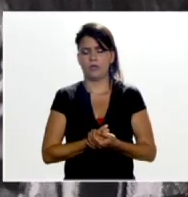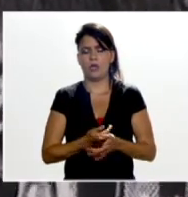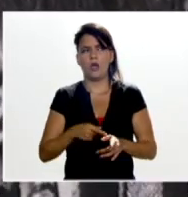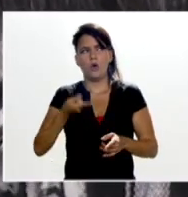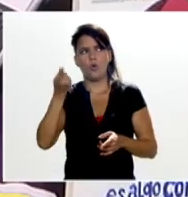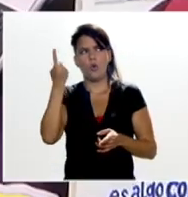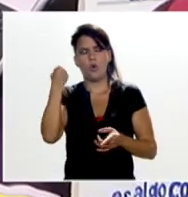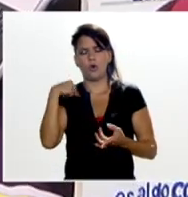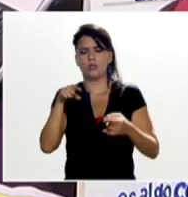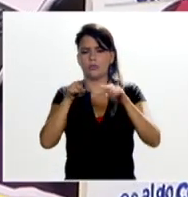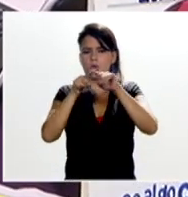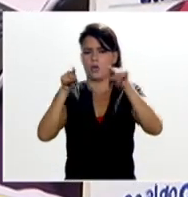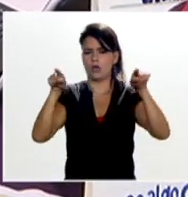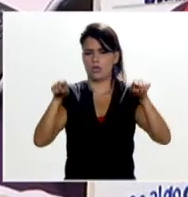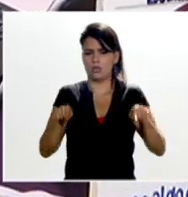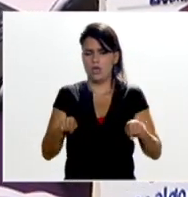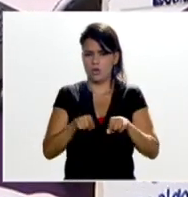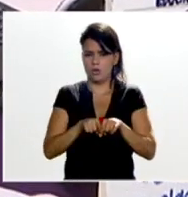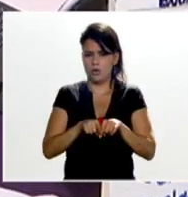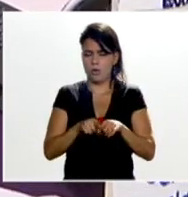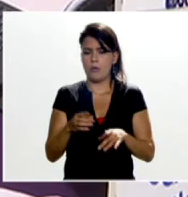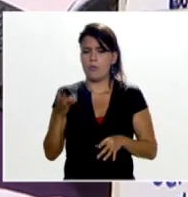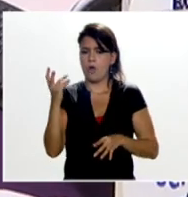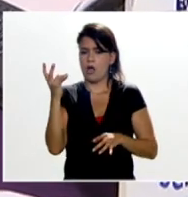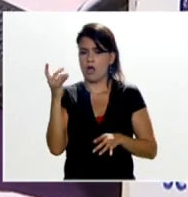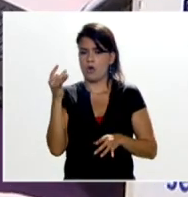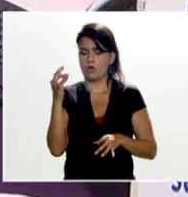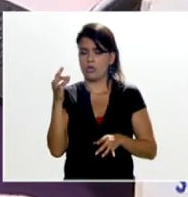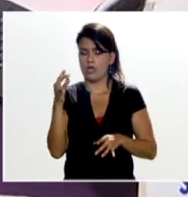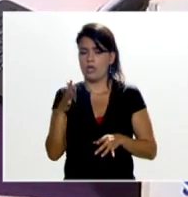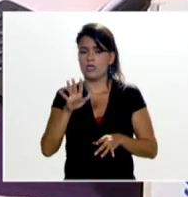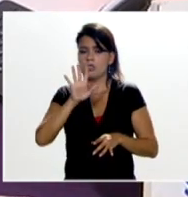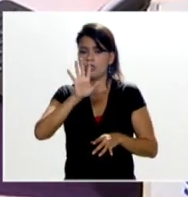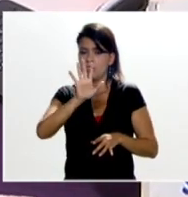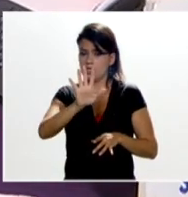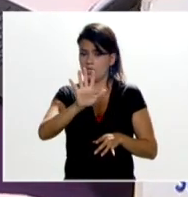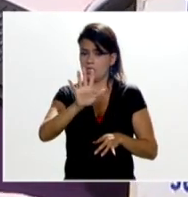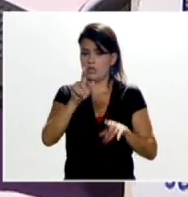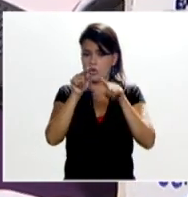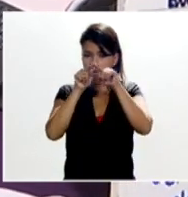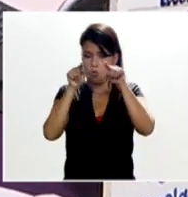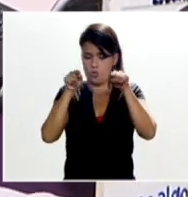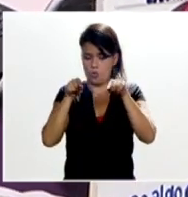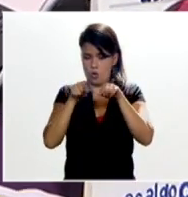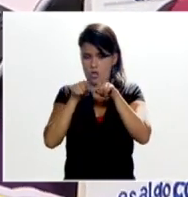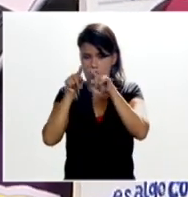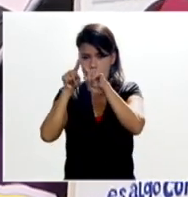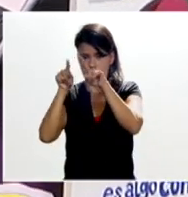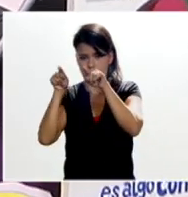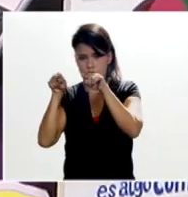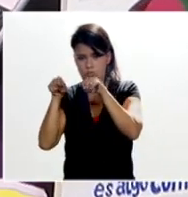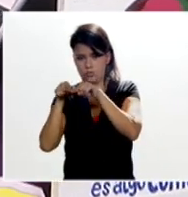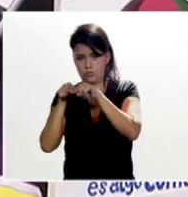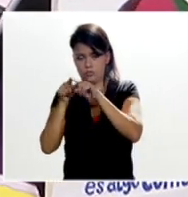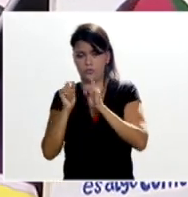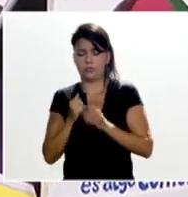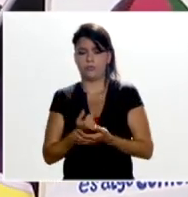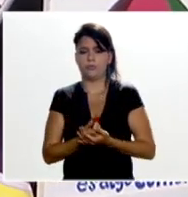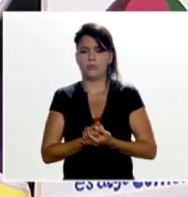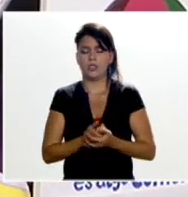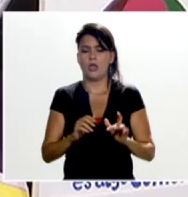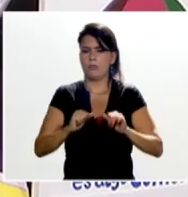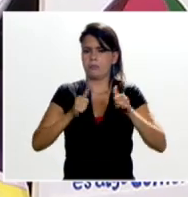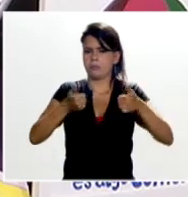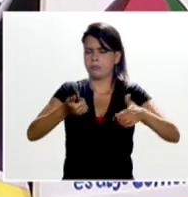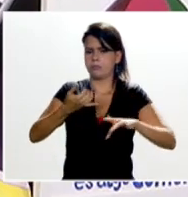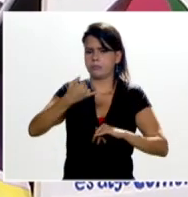los triángulos vamos a contar 5 cuadros, 2, 3, 4, 5, y a partir